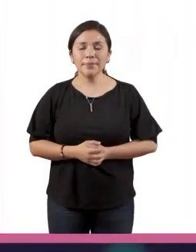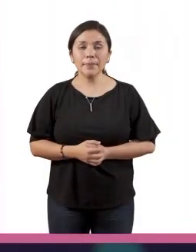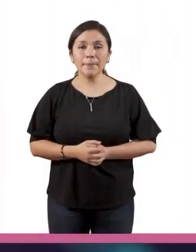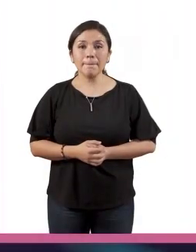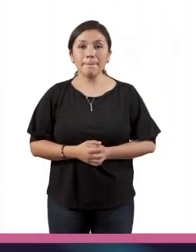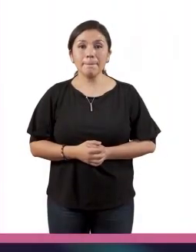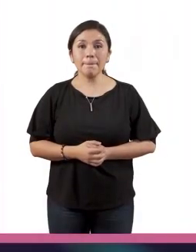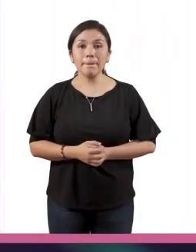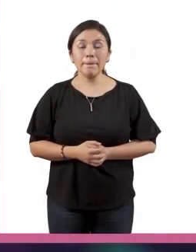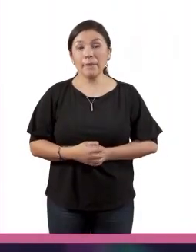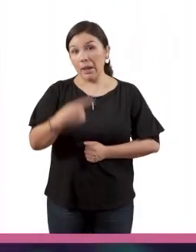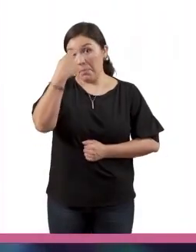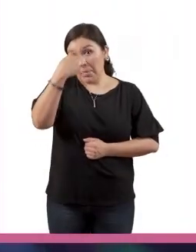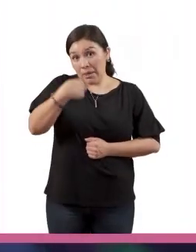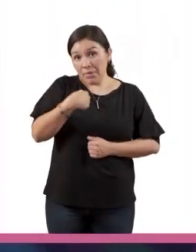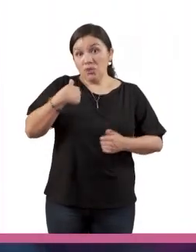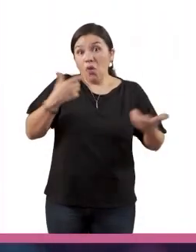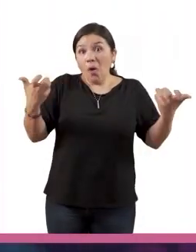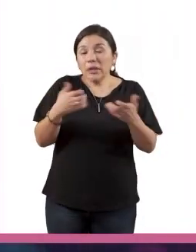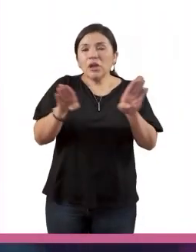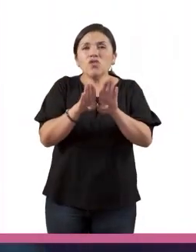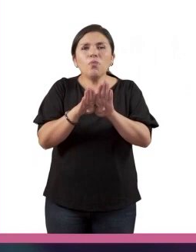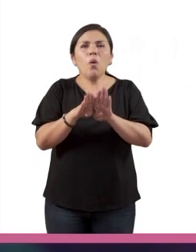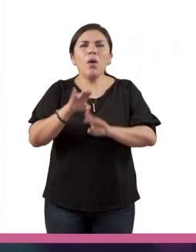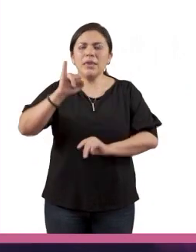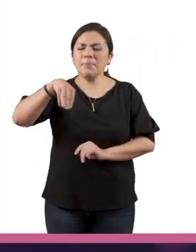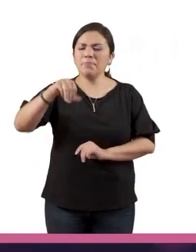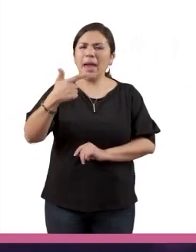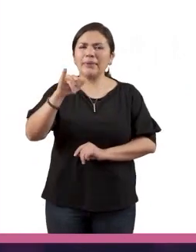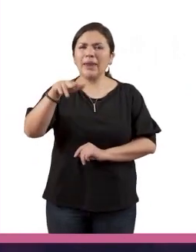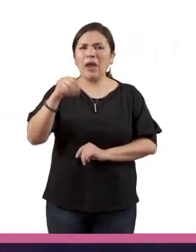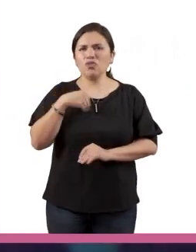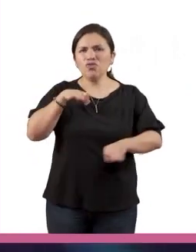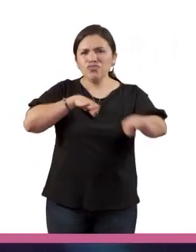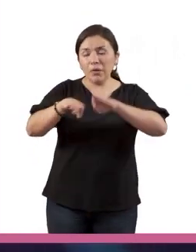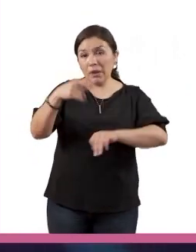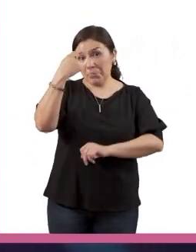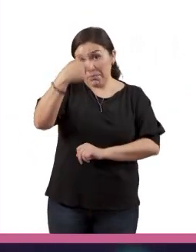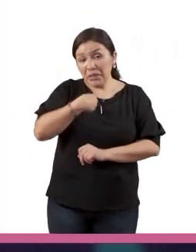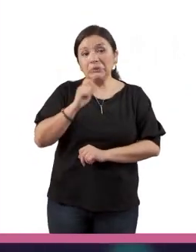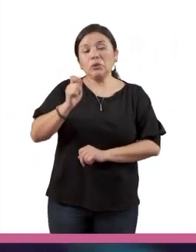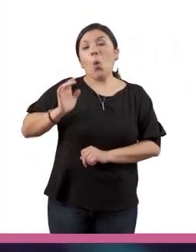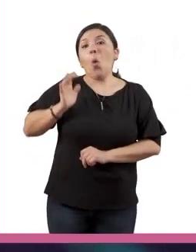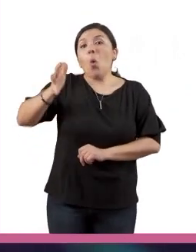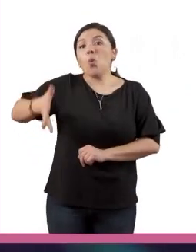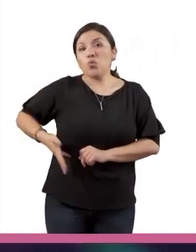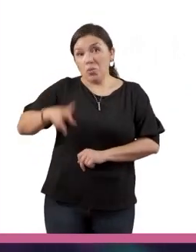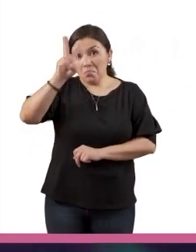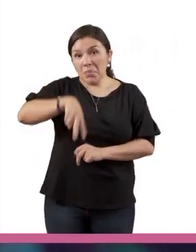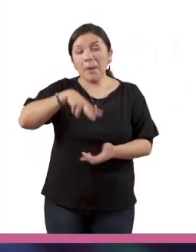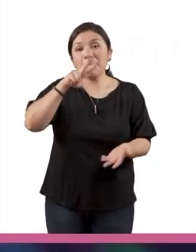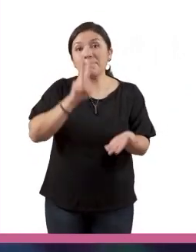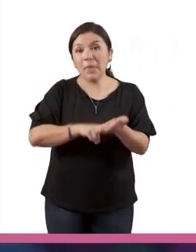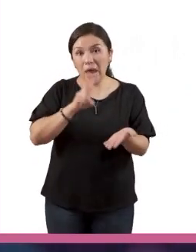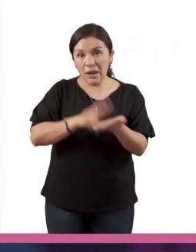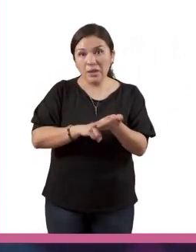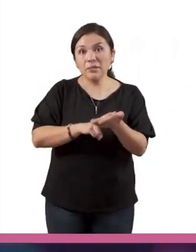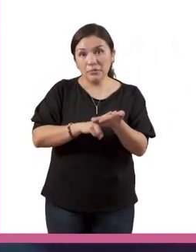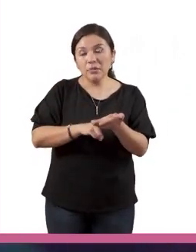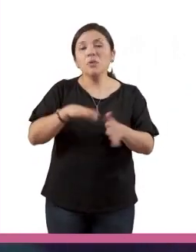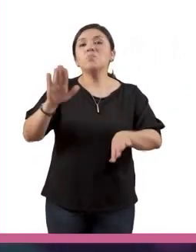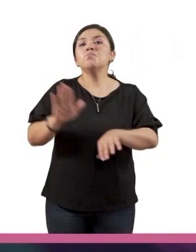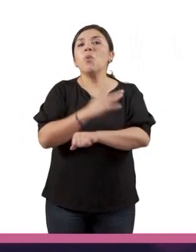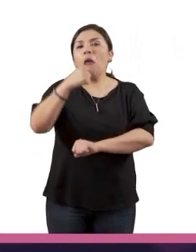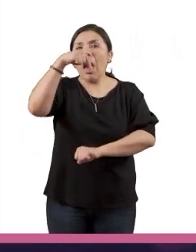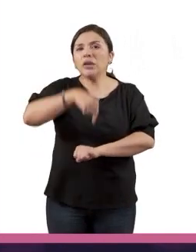Para mí ser líder operativa en Imaginalco es un orgullo y es de gran valor, porque